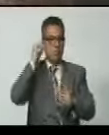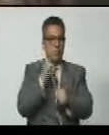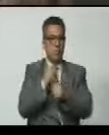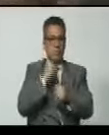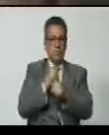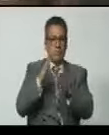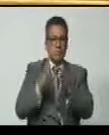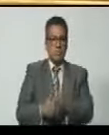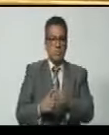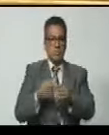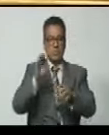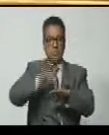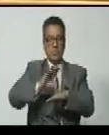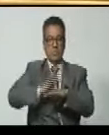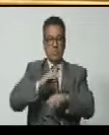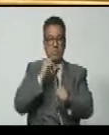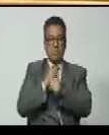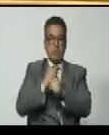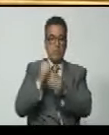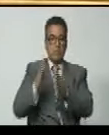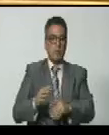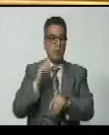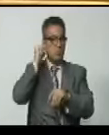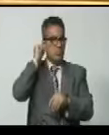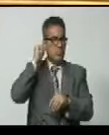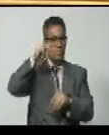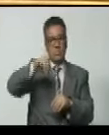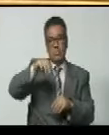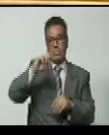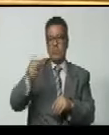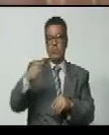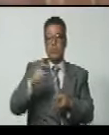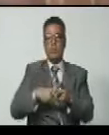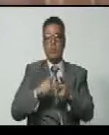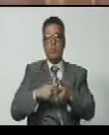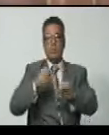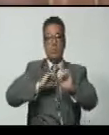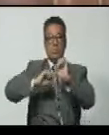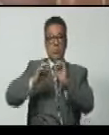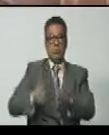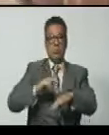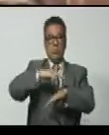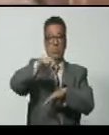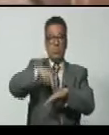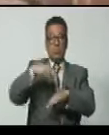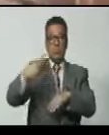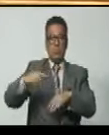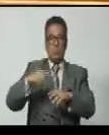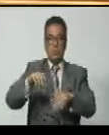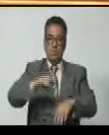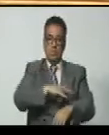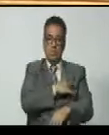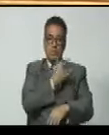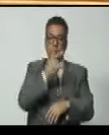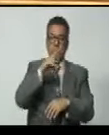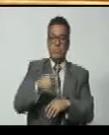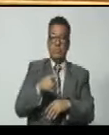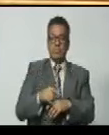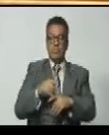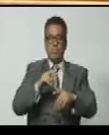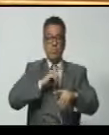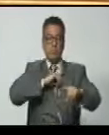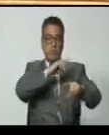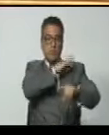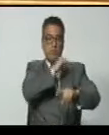Trabajadoras de la Central de Trabajadores y Trabajadoras, Mercedes Gutiérrez, la Defensora Nacional de los Derechos Universitarios y Directora